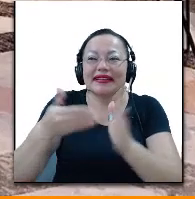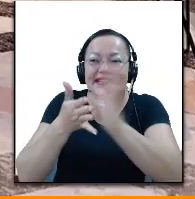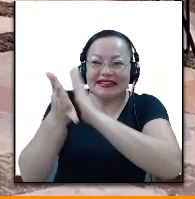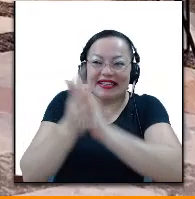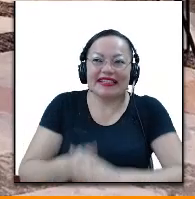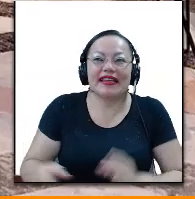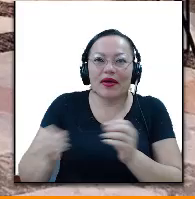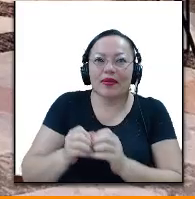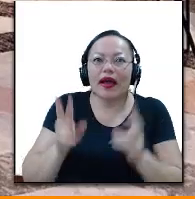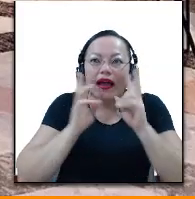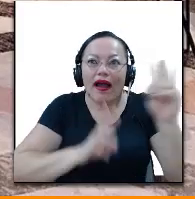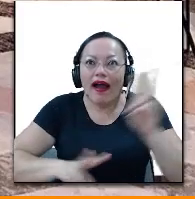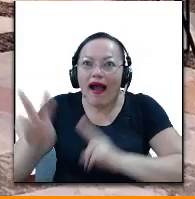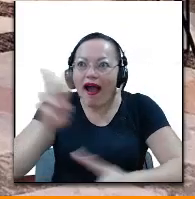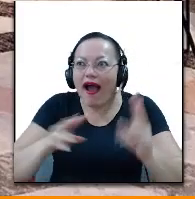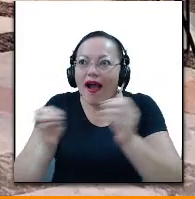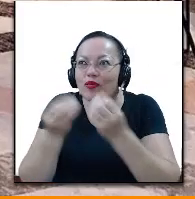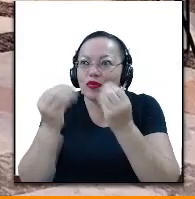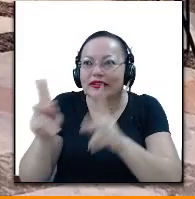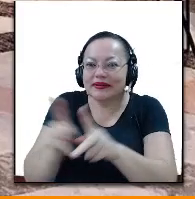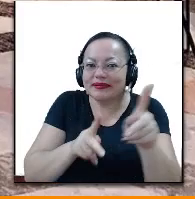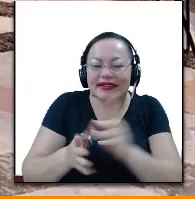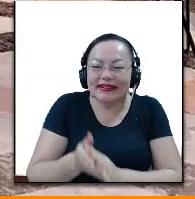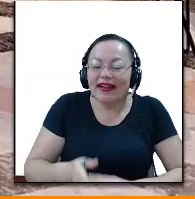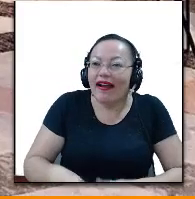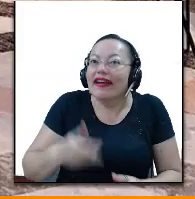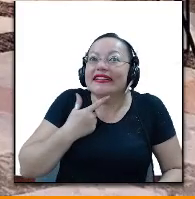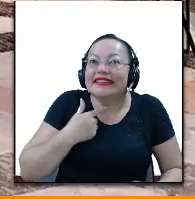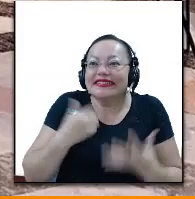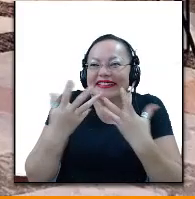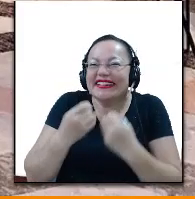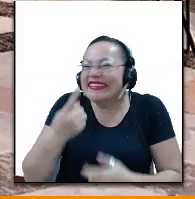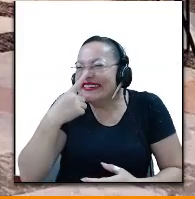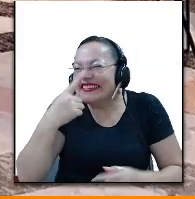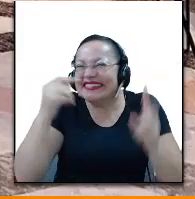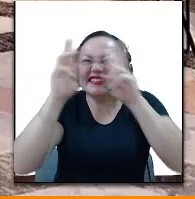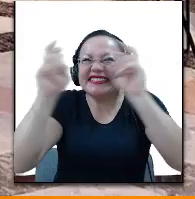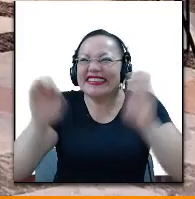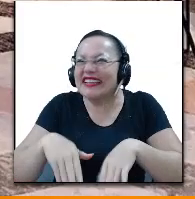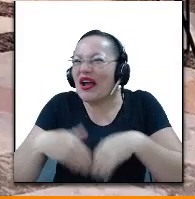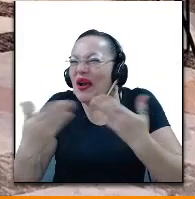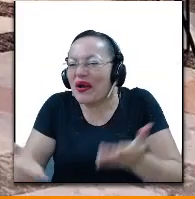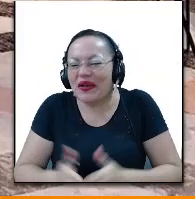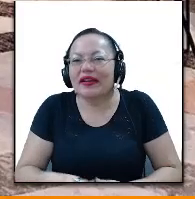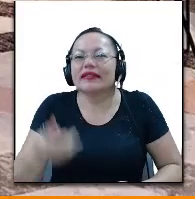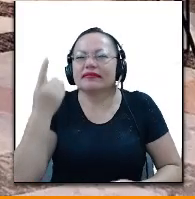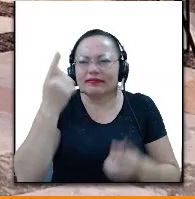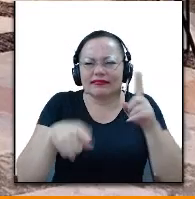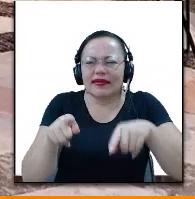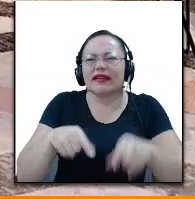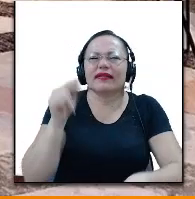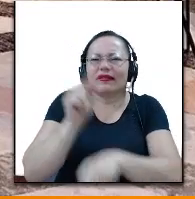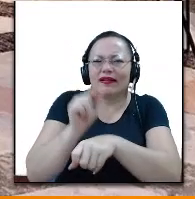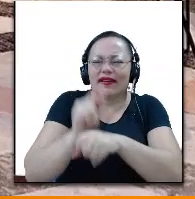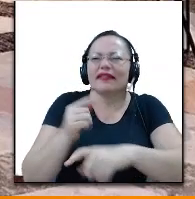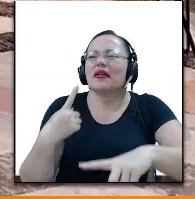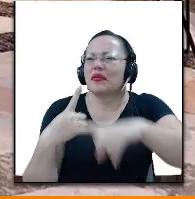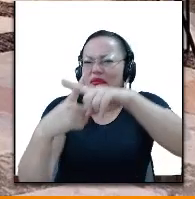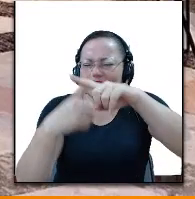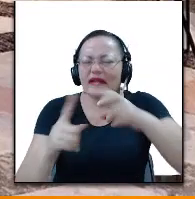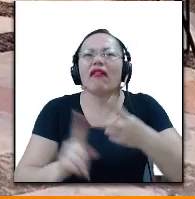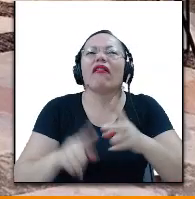pues todos sus espectadores y fans, y muchos que están muy interesados, han tenido críticas positivas como